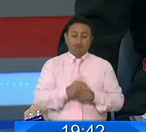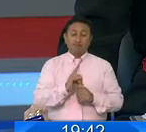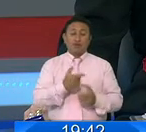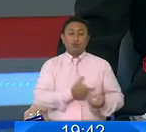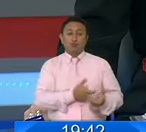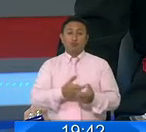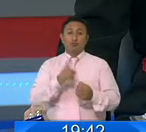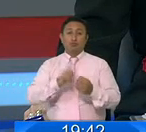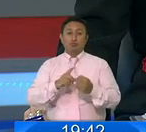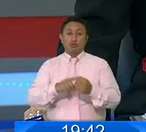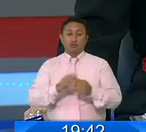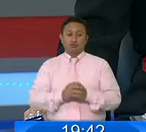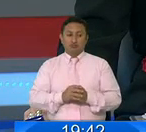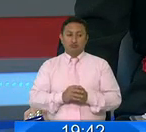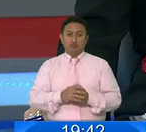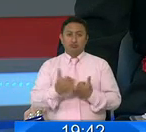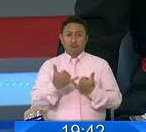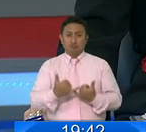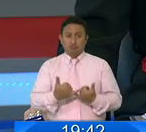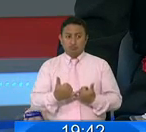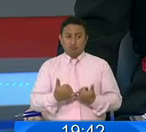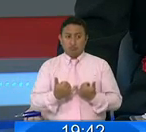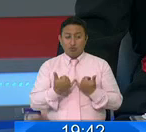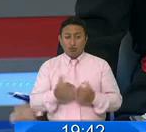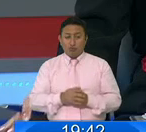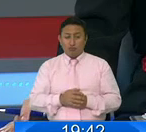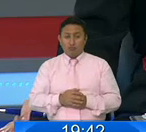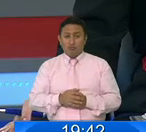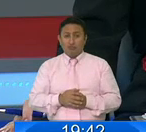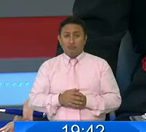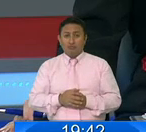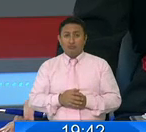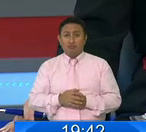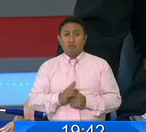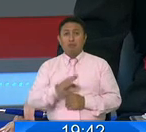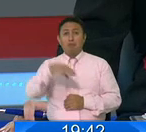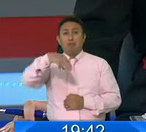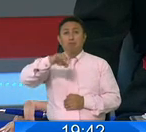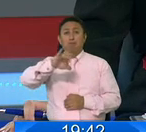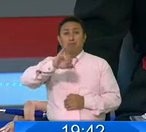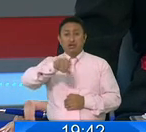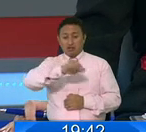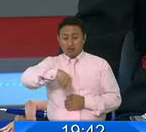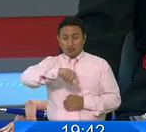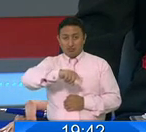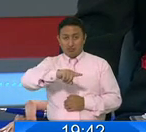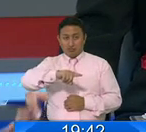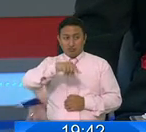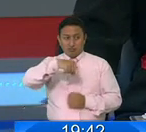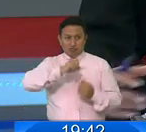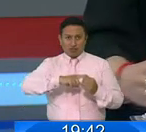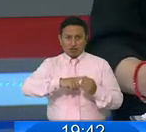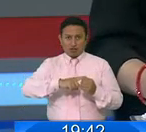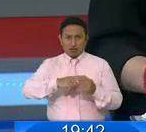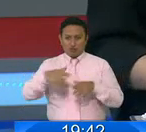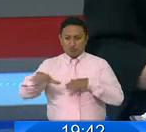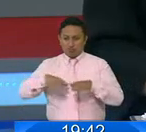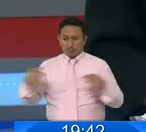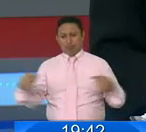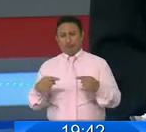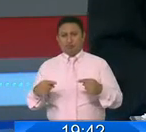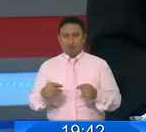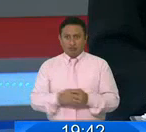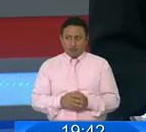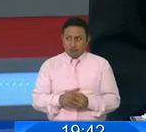bomberos de quito desmintió que haya existido una descoordinación entre el cantón mejía y el distrito metropolitano de quito para sofocar las